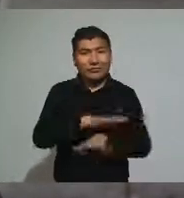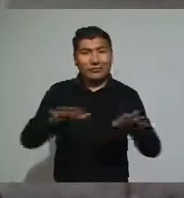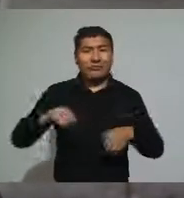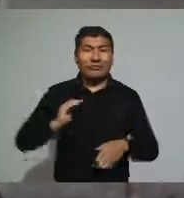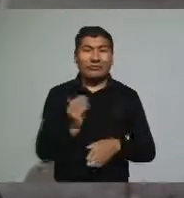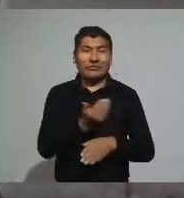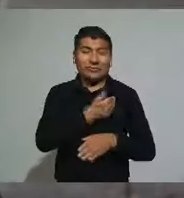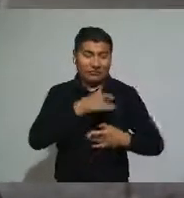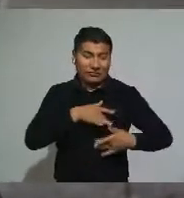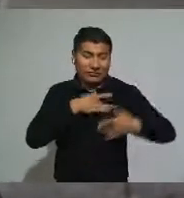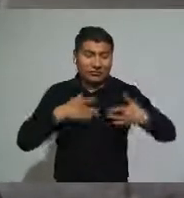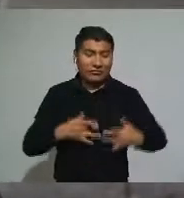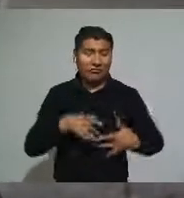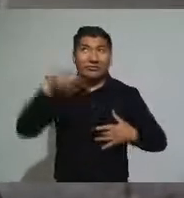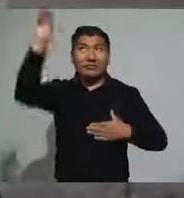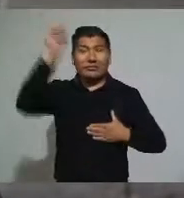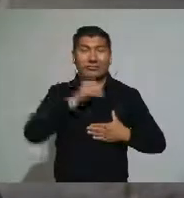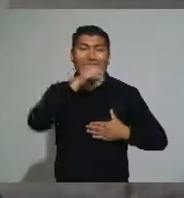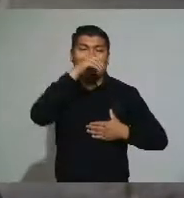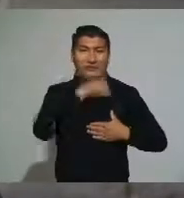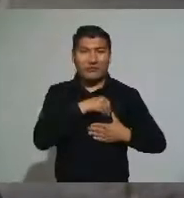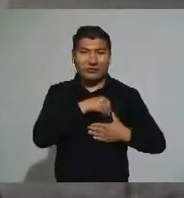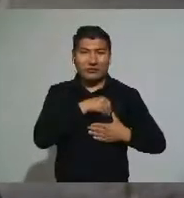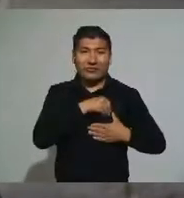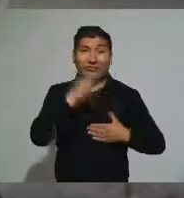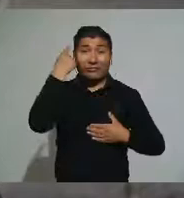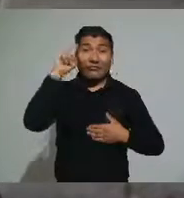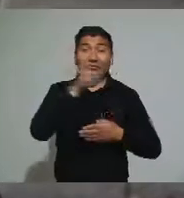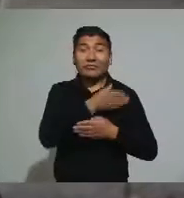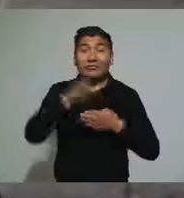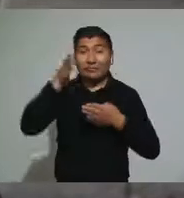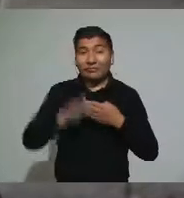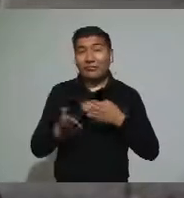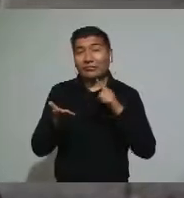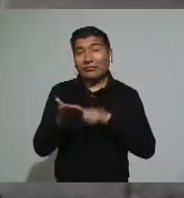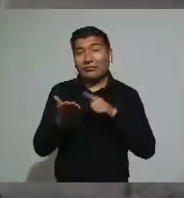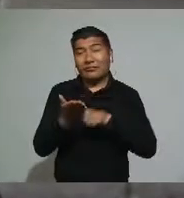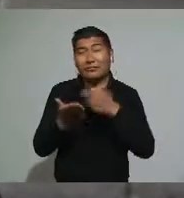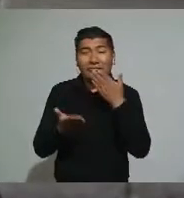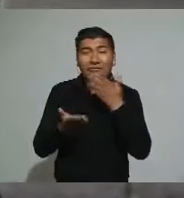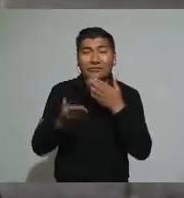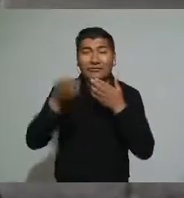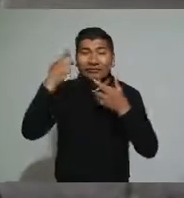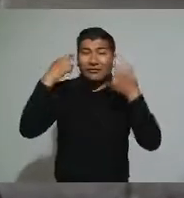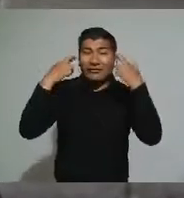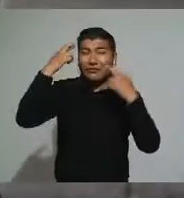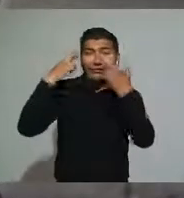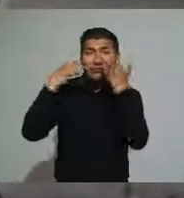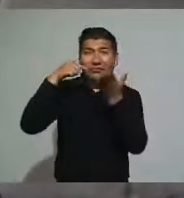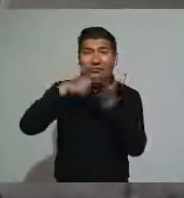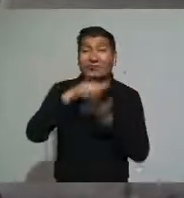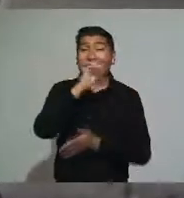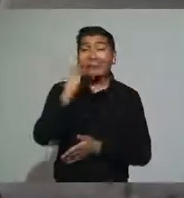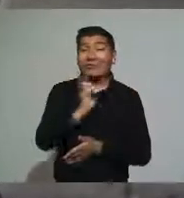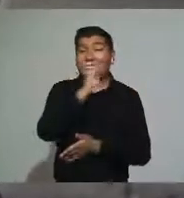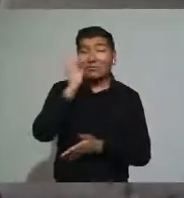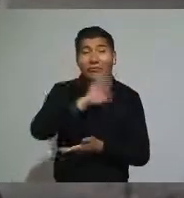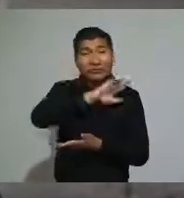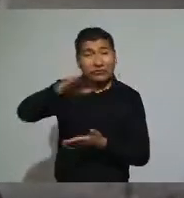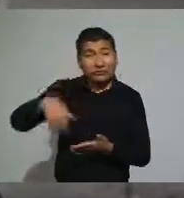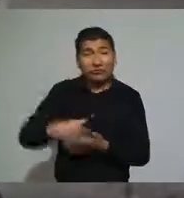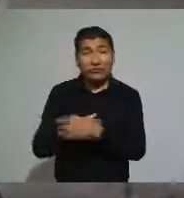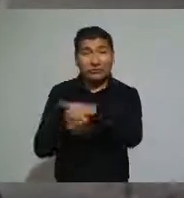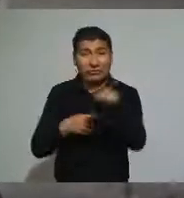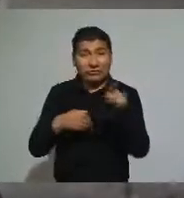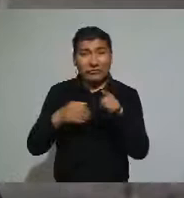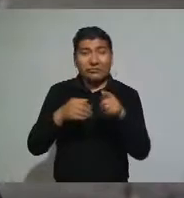nuestros corazones. Para terminar esta sencilla reflexión en este domingo, todos tenemos